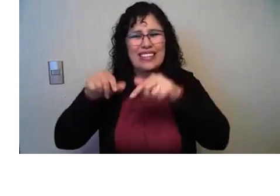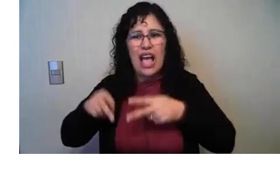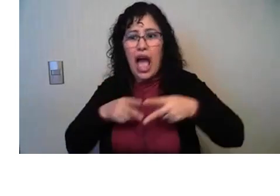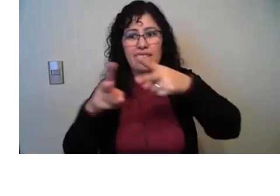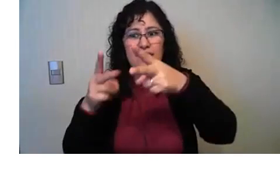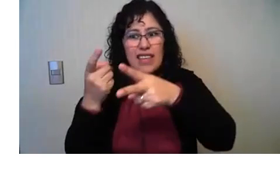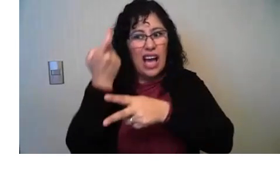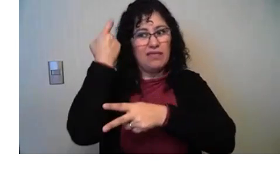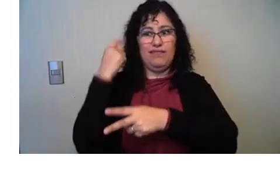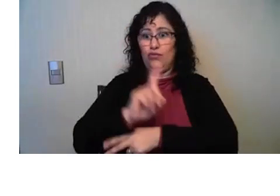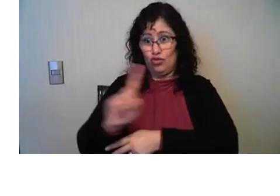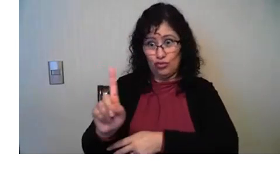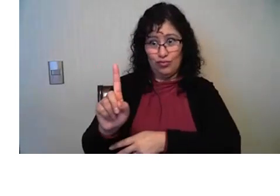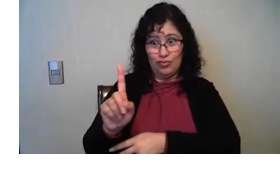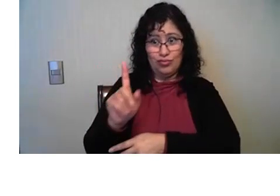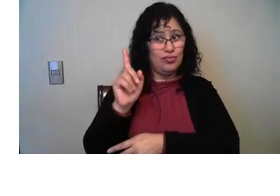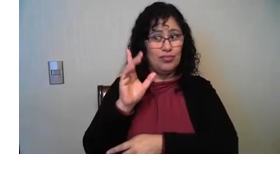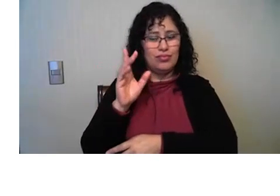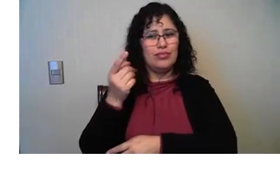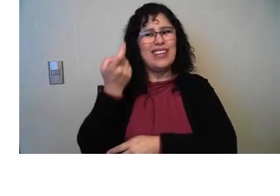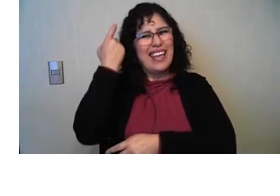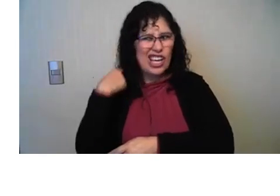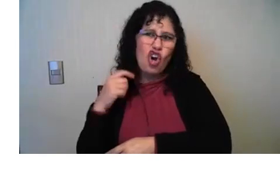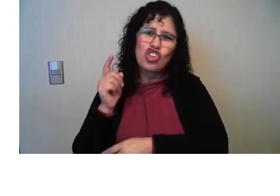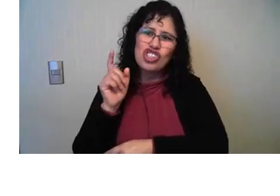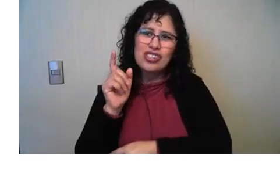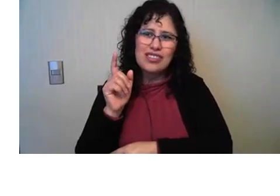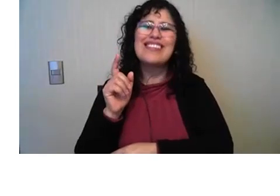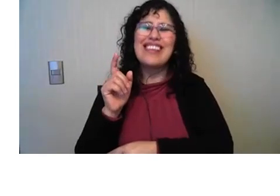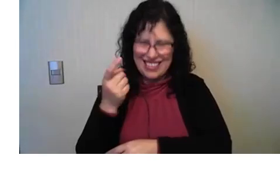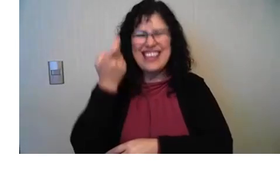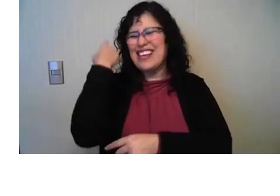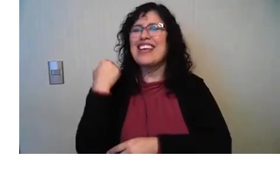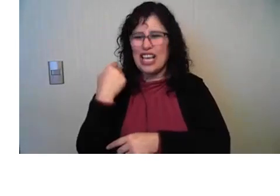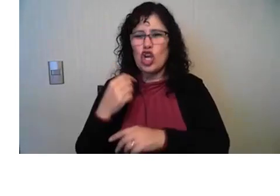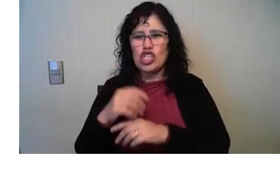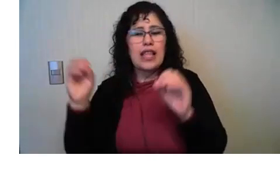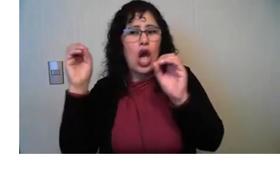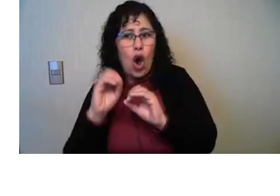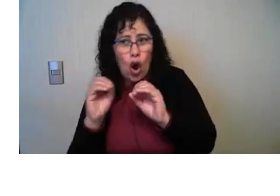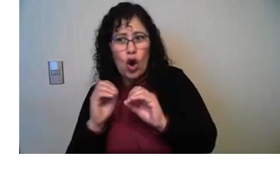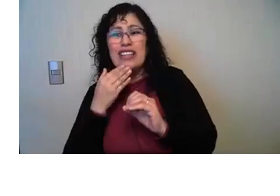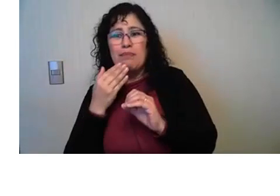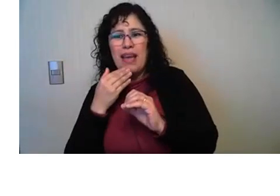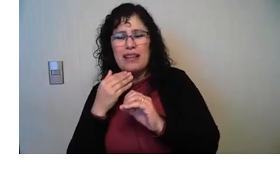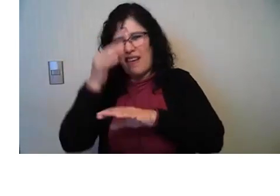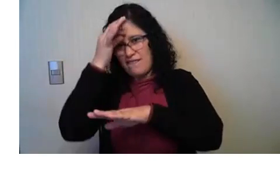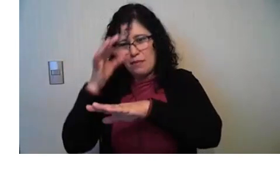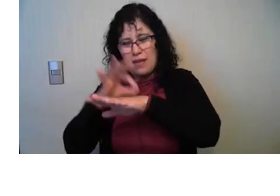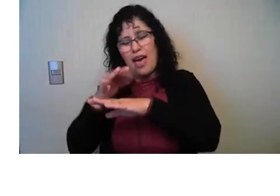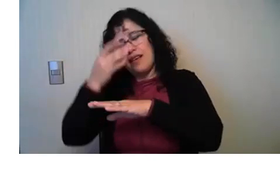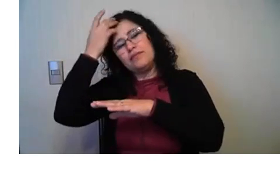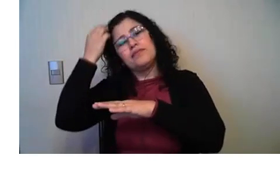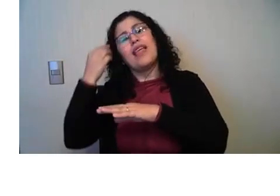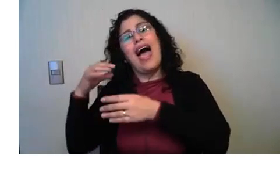alteración de la vía propioceptiva asociada al oído interno, ¿ya? El